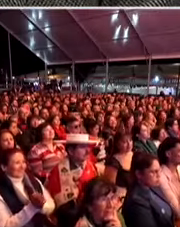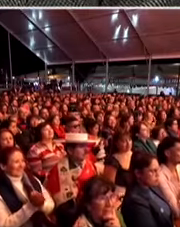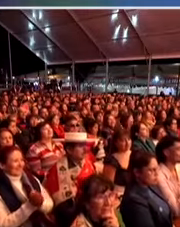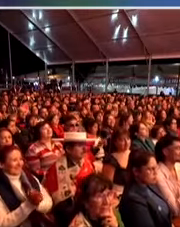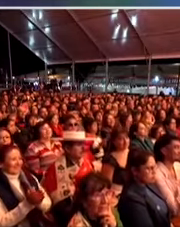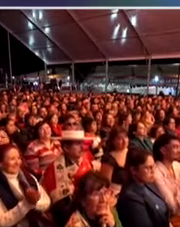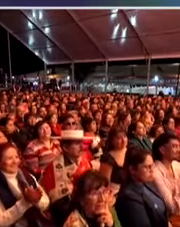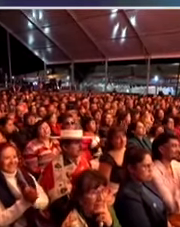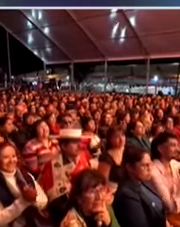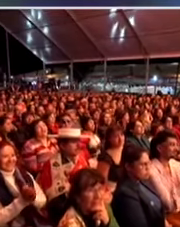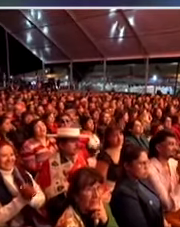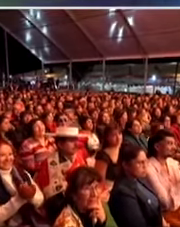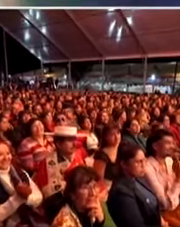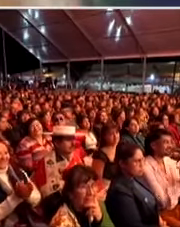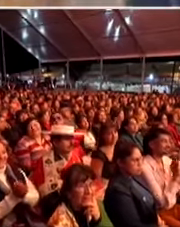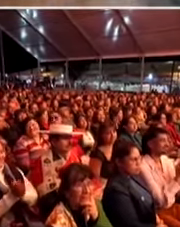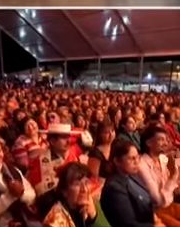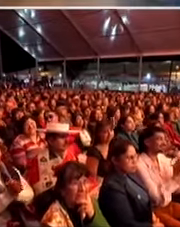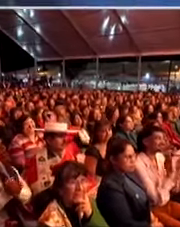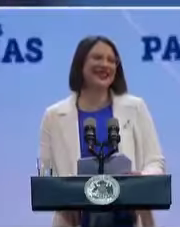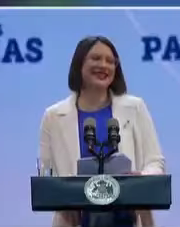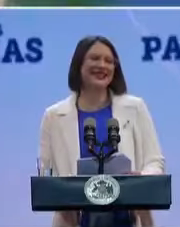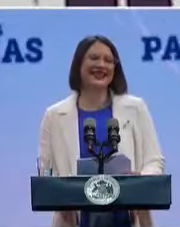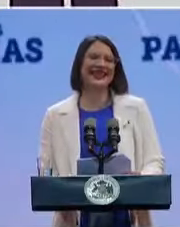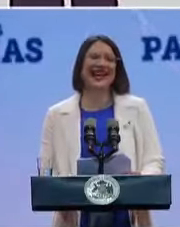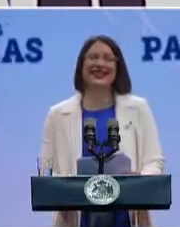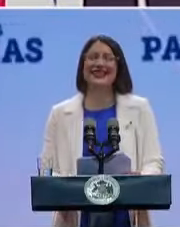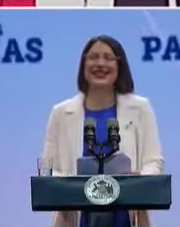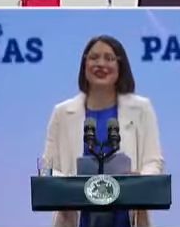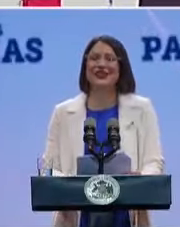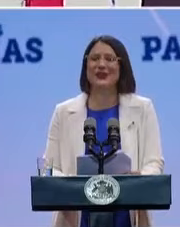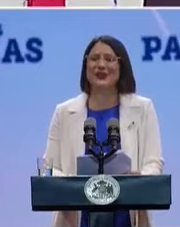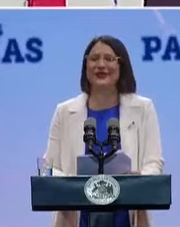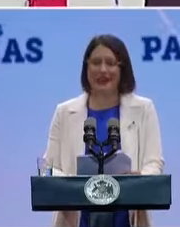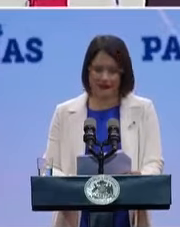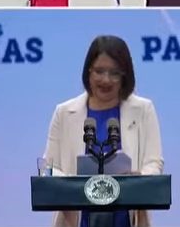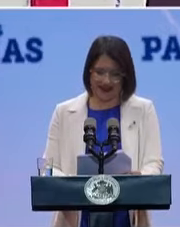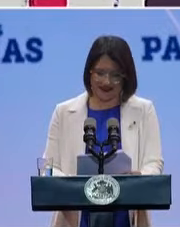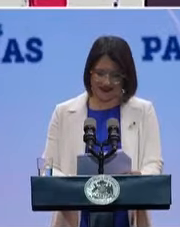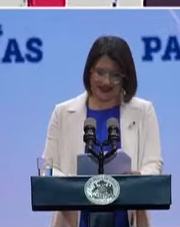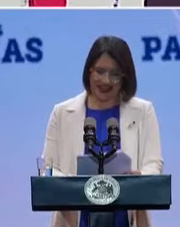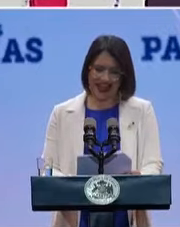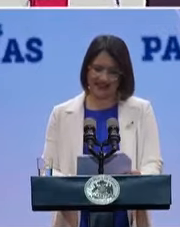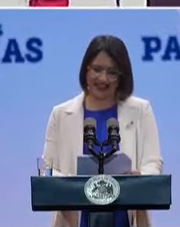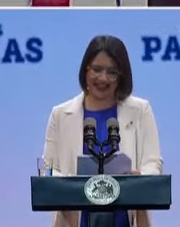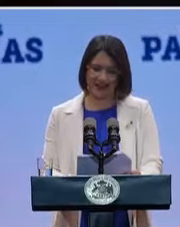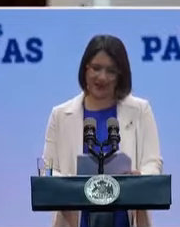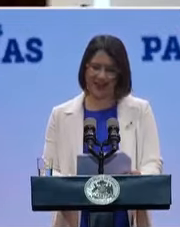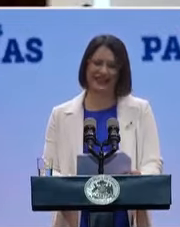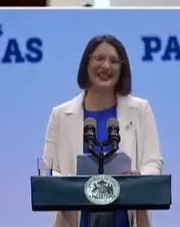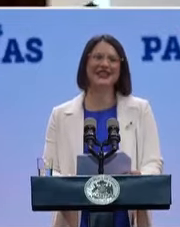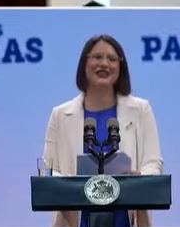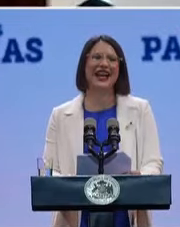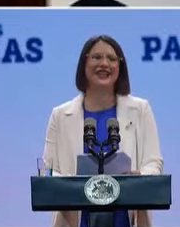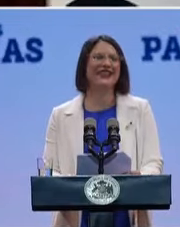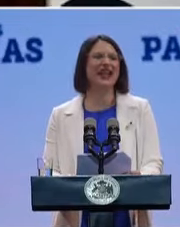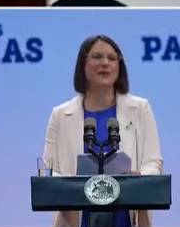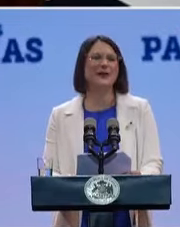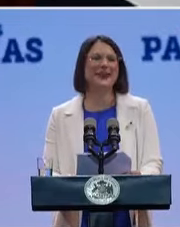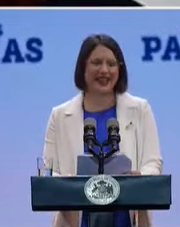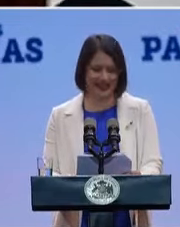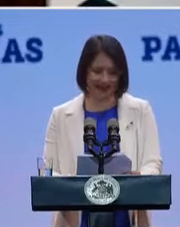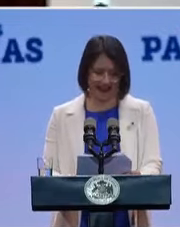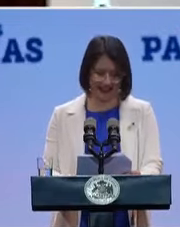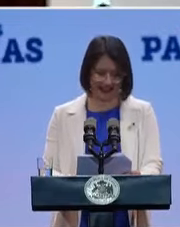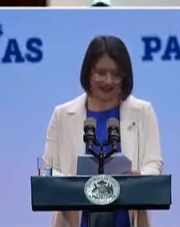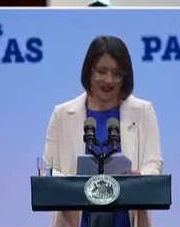el proyecto. Conclusión que el Mimbu remitió a la Fiscalía y al Consejo de Defensa del Estado para que se determine si existieron delitos, arista